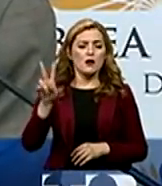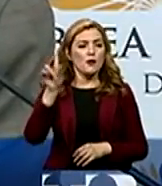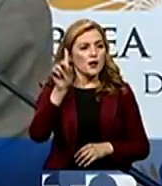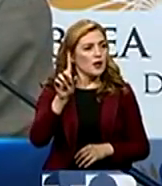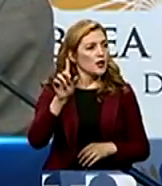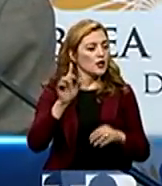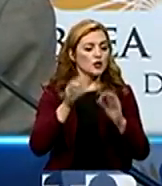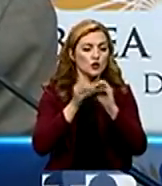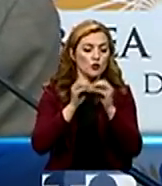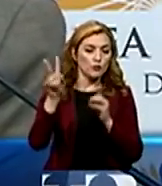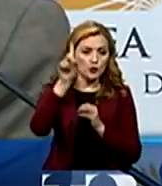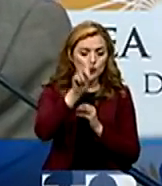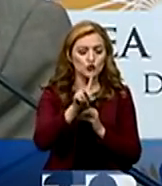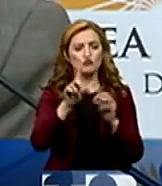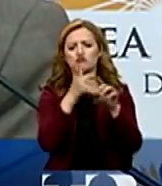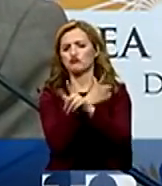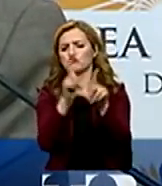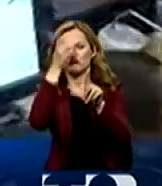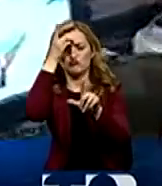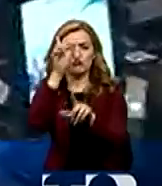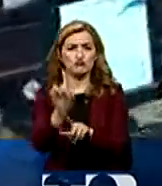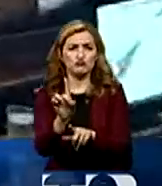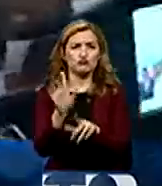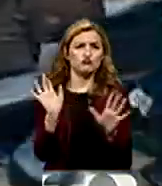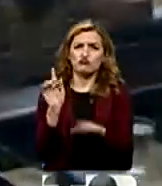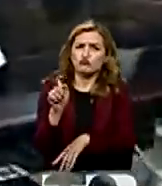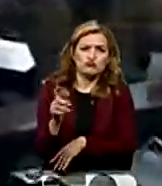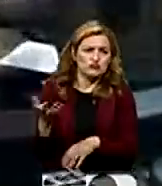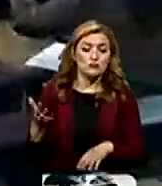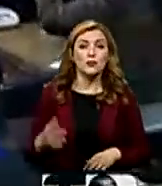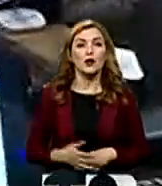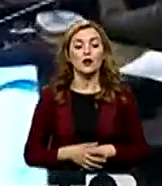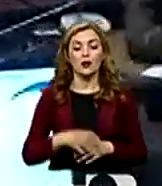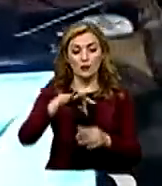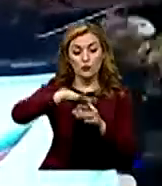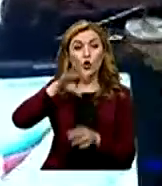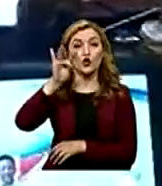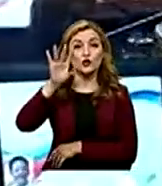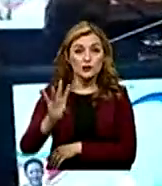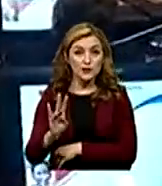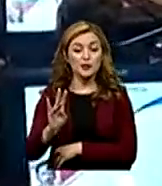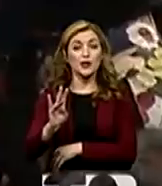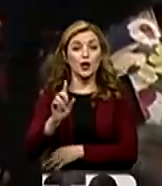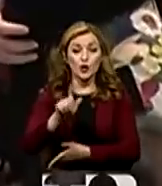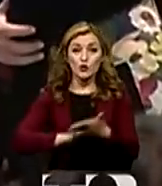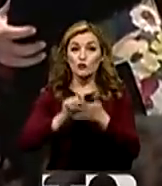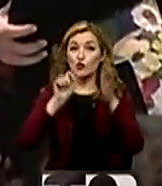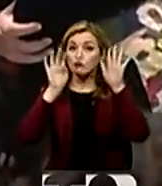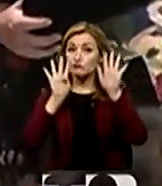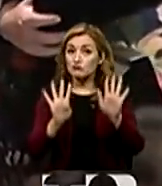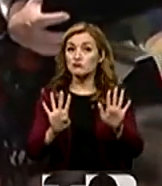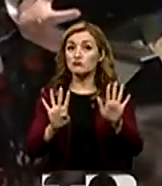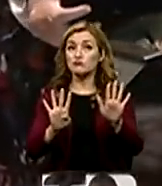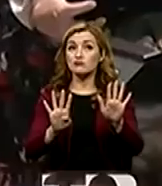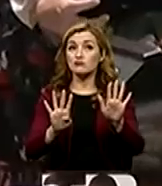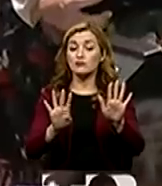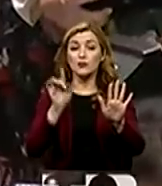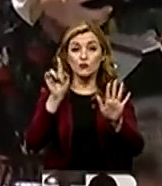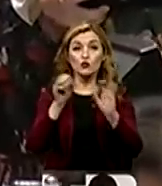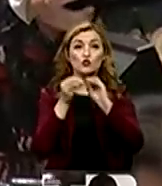asambleístas tomen las decisiones que les correspondan. Entre los 87 votos que aprobaron la moción, al menos 9 pertenecen a